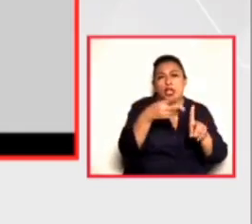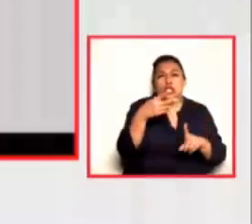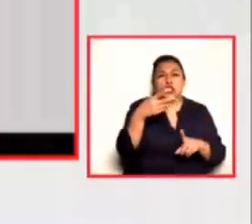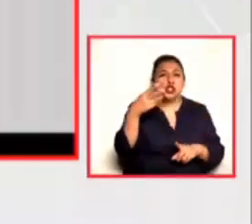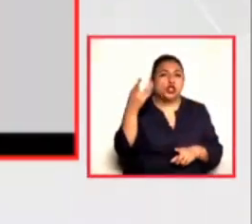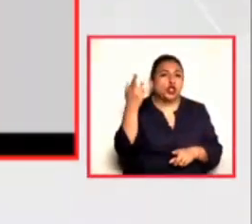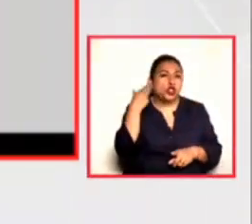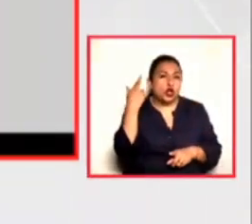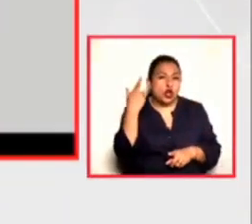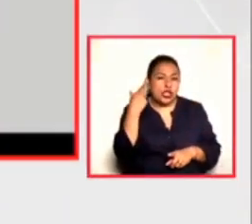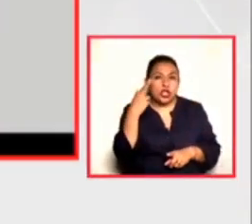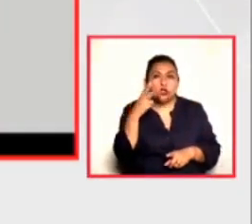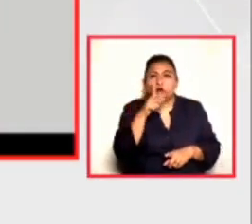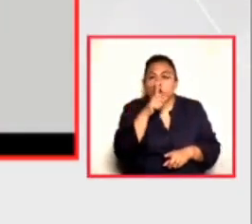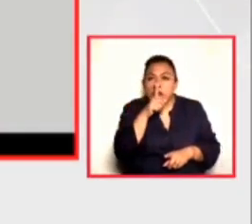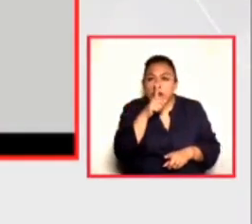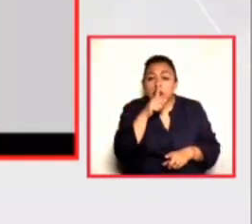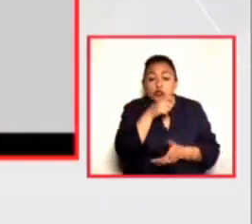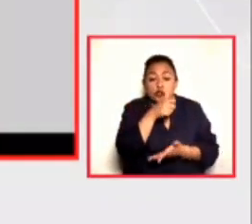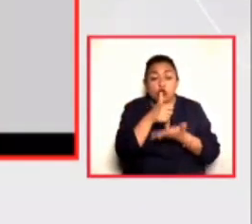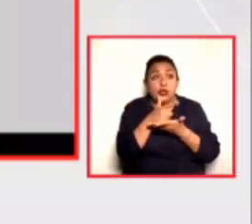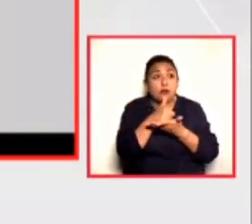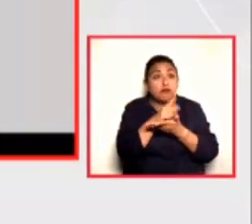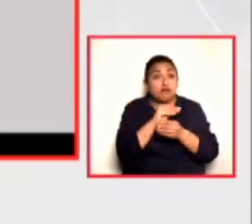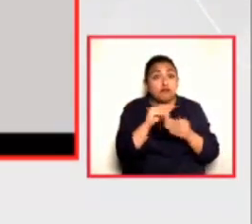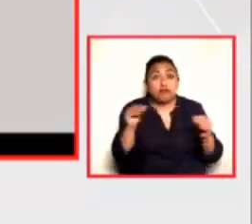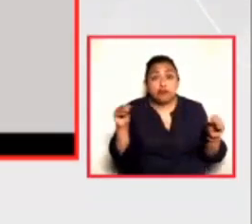de la ciudad vacía durante el confinamiento.